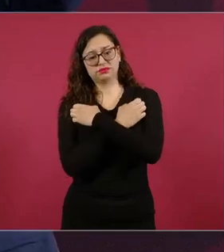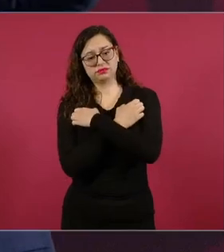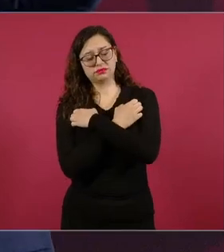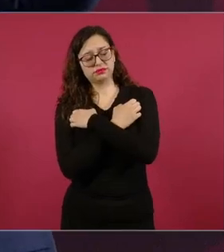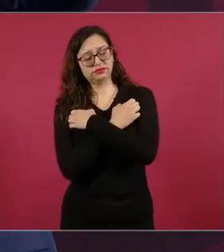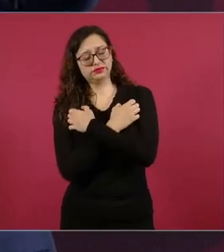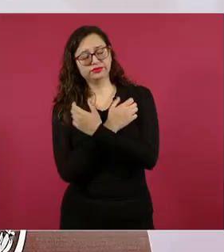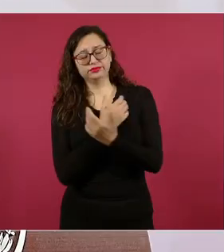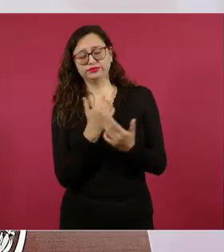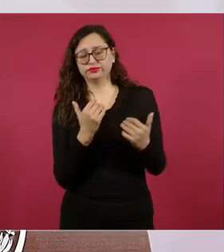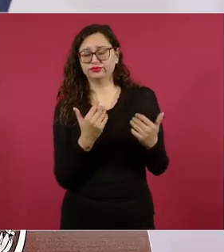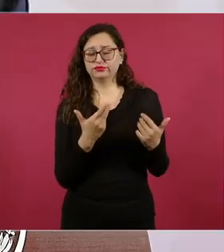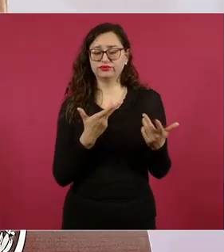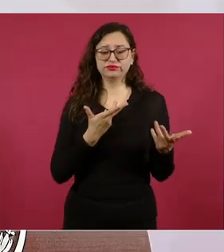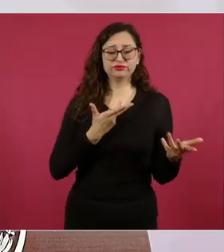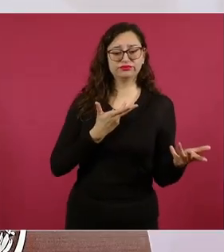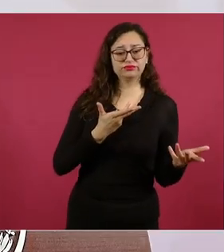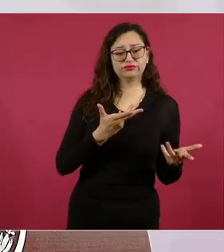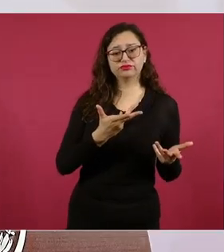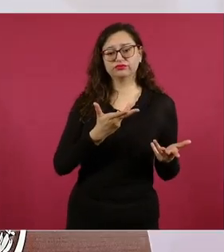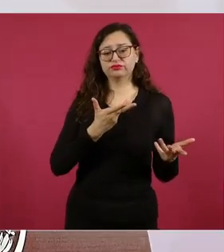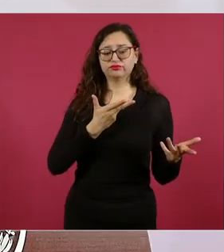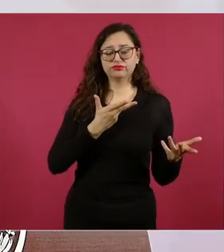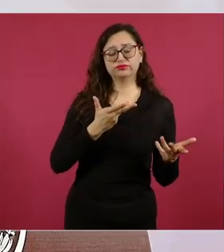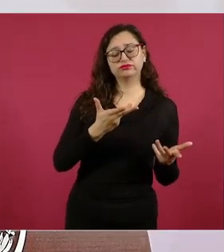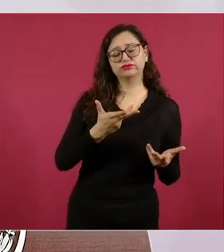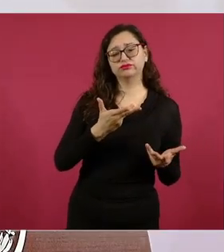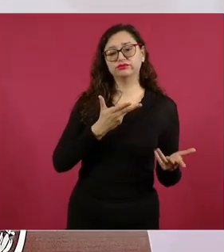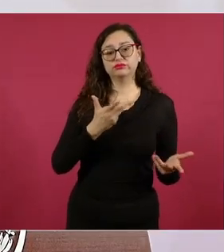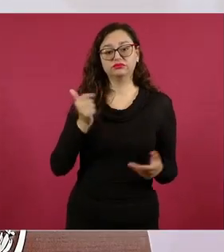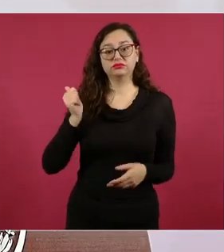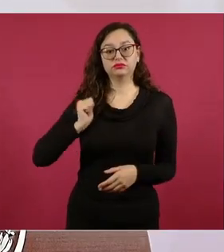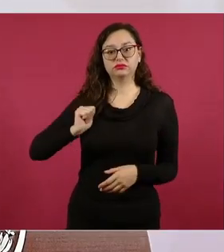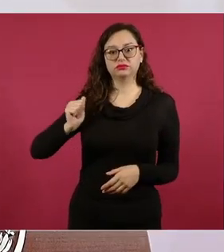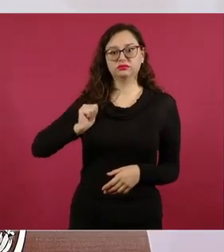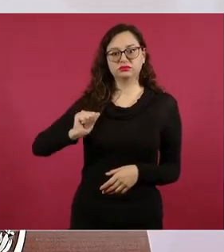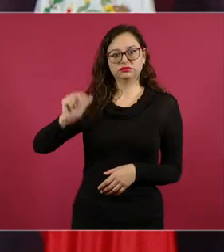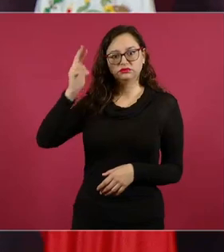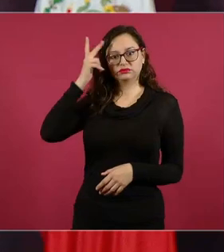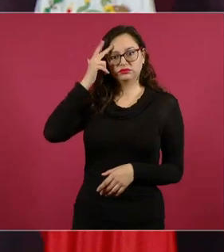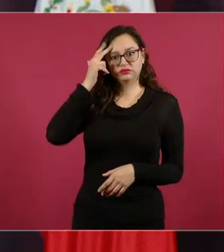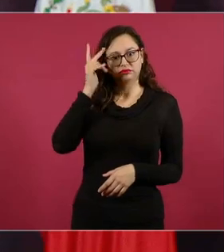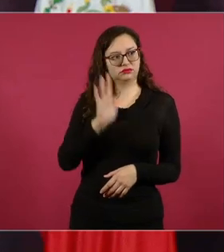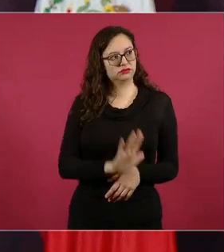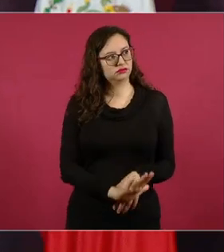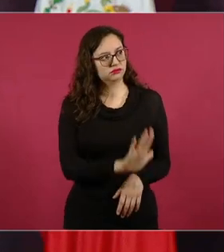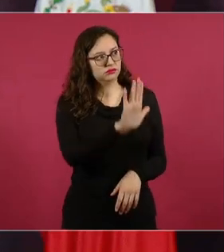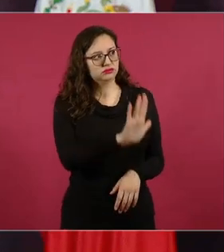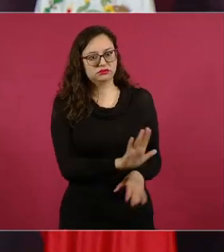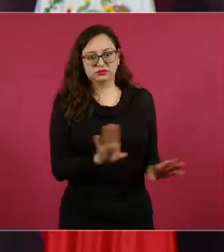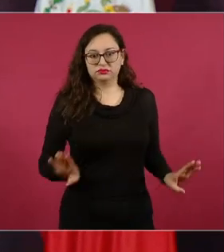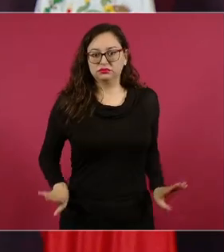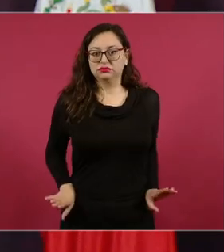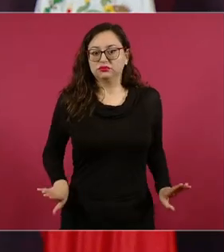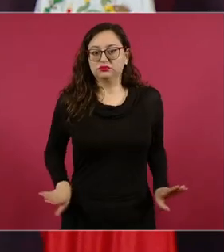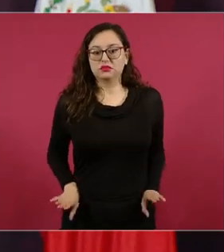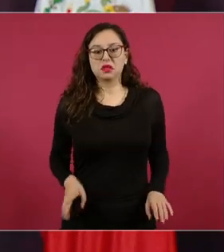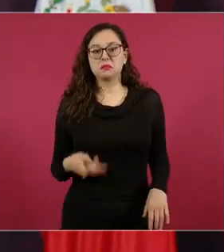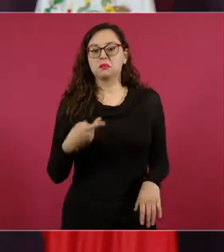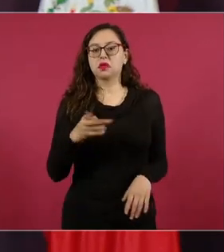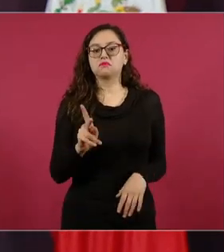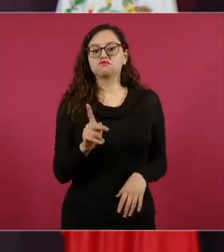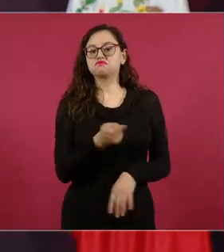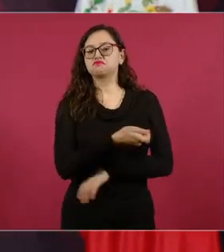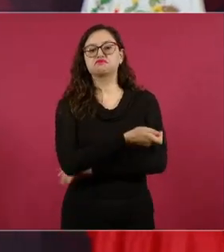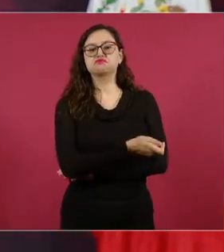diplomacia de la época de Porfirio Díaz, pero son pocos, la mayor